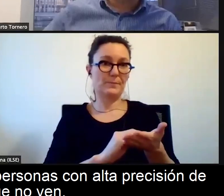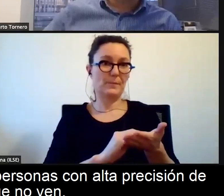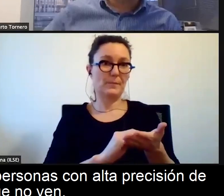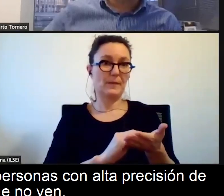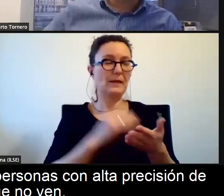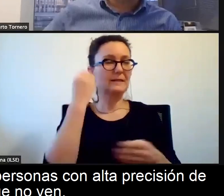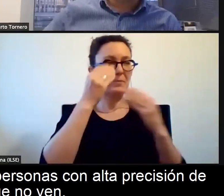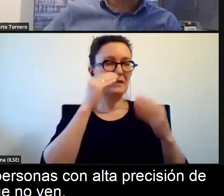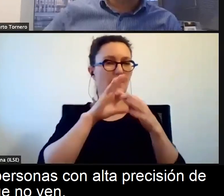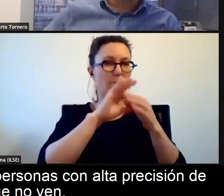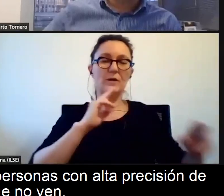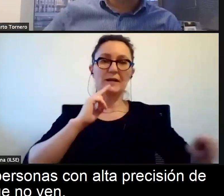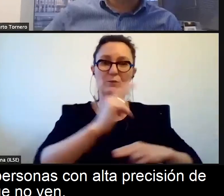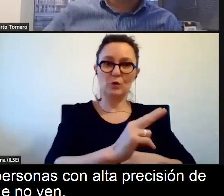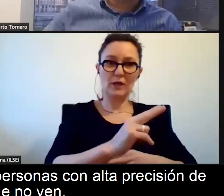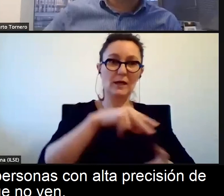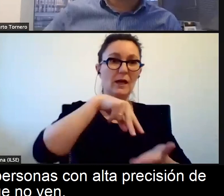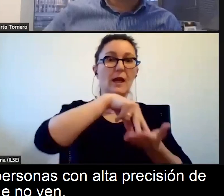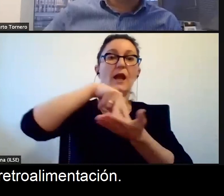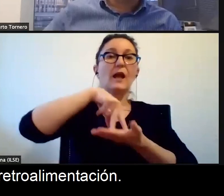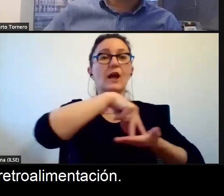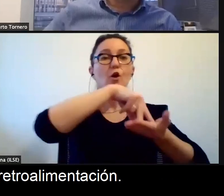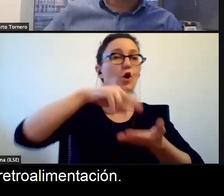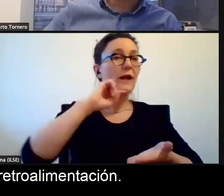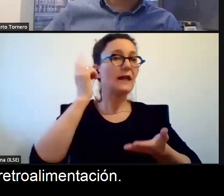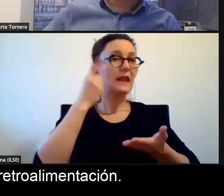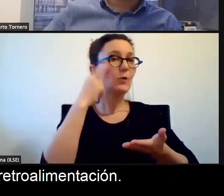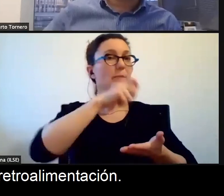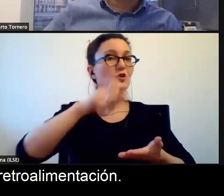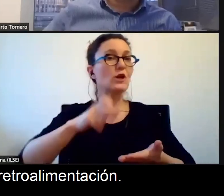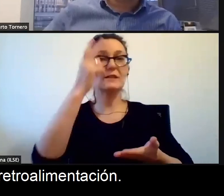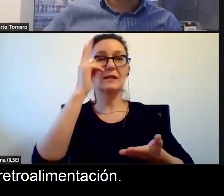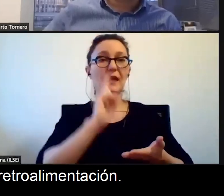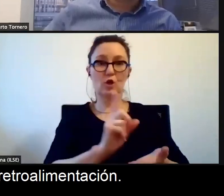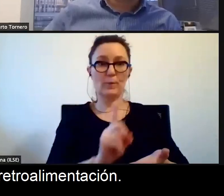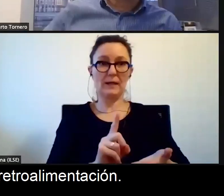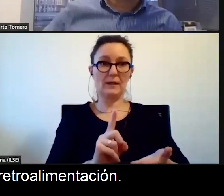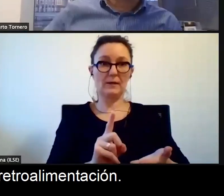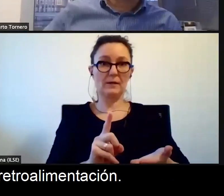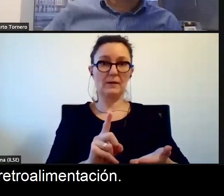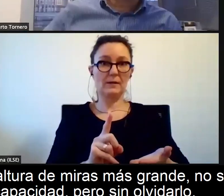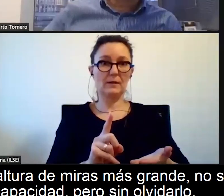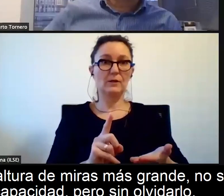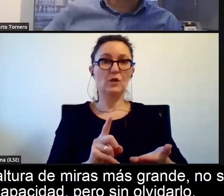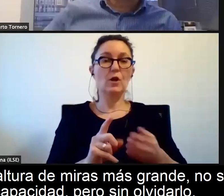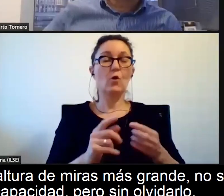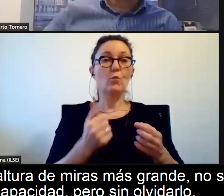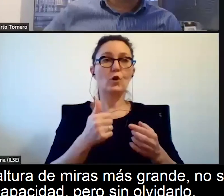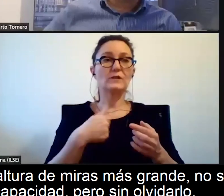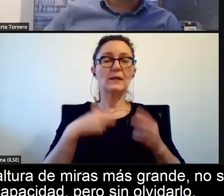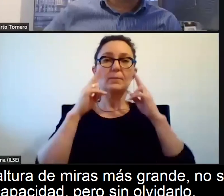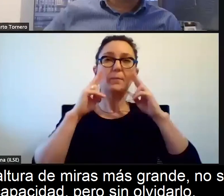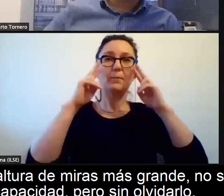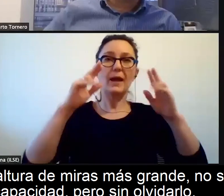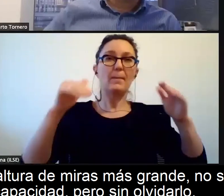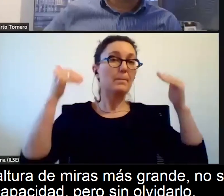con una alta precisión de personas que no ven. Con lo cual, es una retroalimentación que saliendo un poco más y teniendo una amplitud de